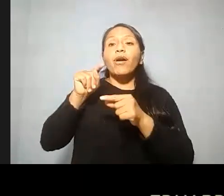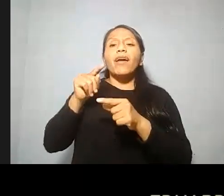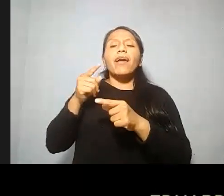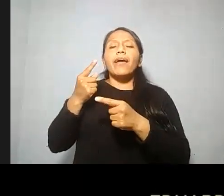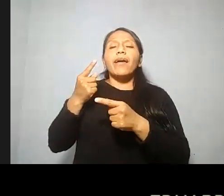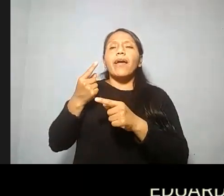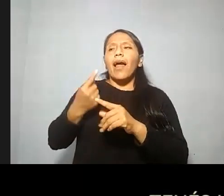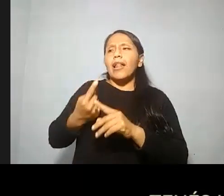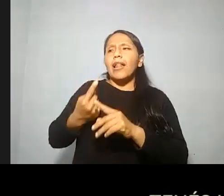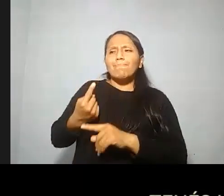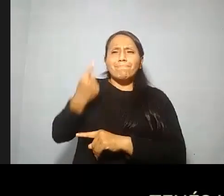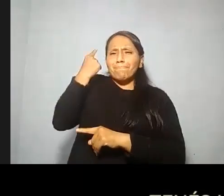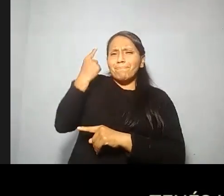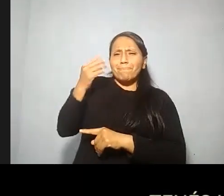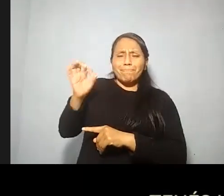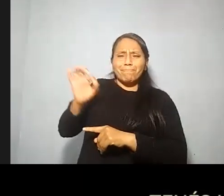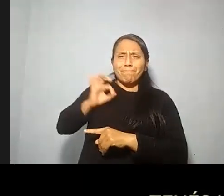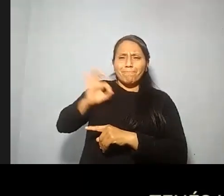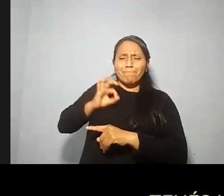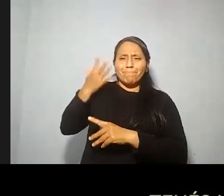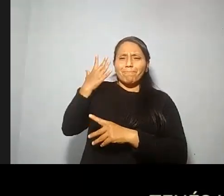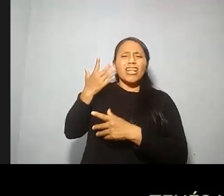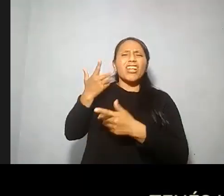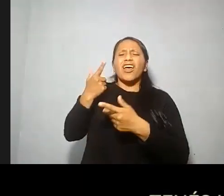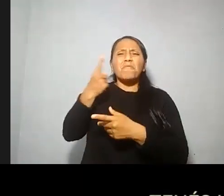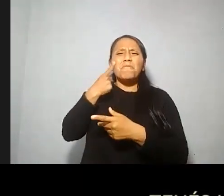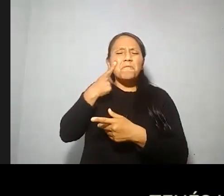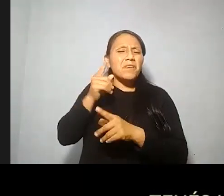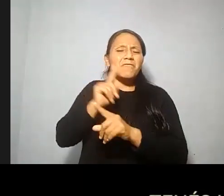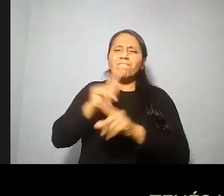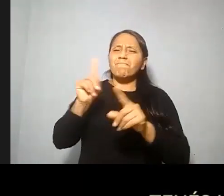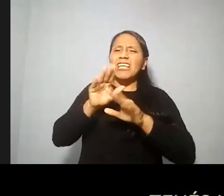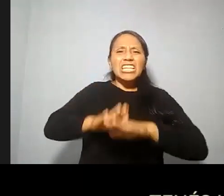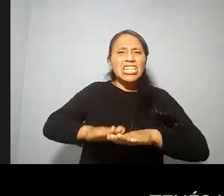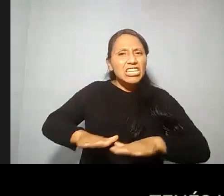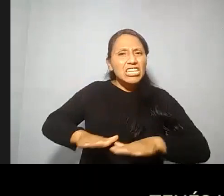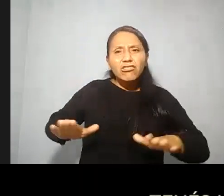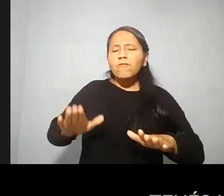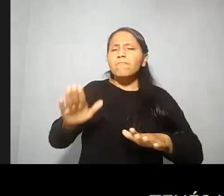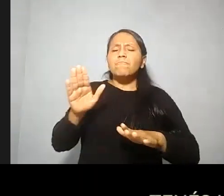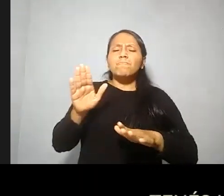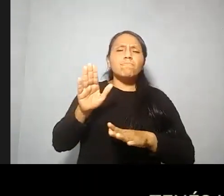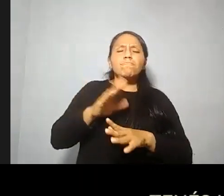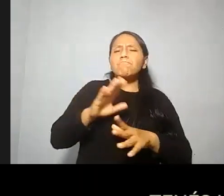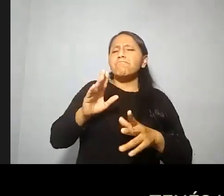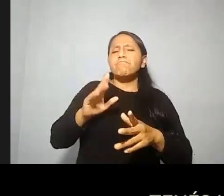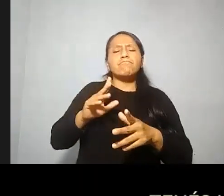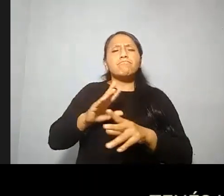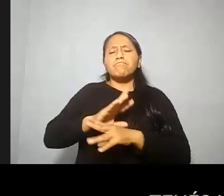civilización, no merecen vivir y los niños y niñas son sometidos a infanticidio.